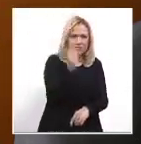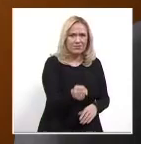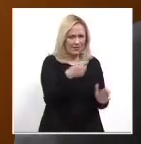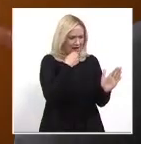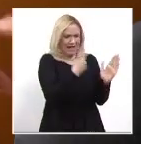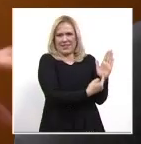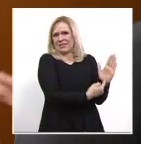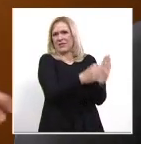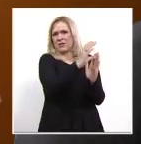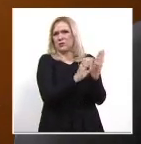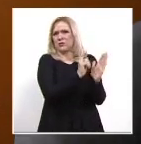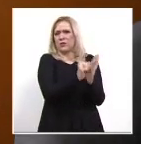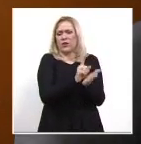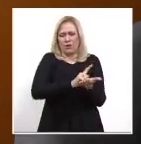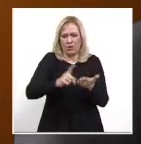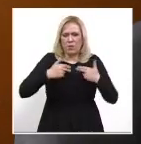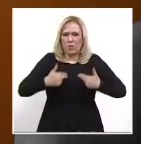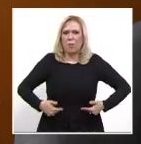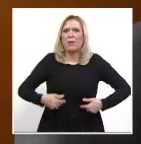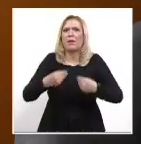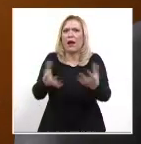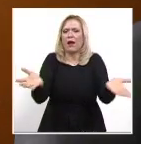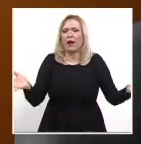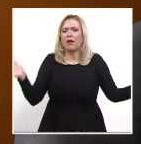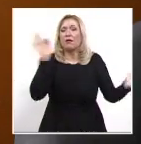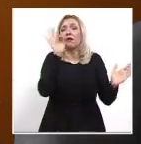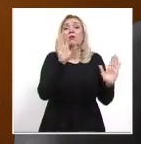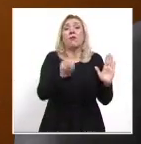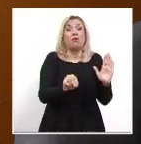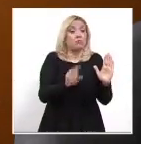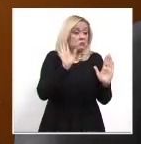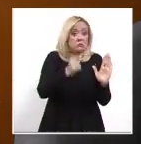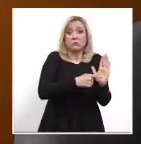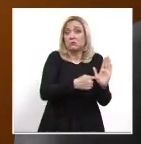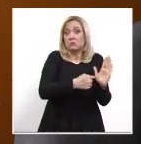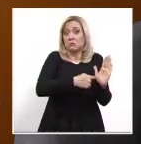derechos humanos, y aunque no los garantizara, la Constitución lo previene.